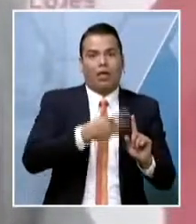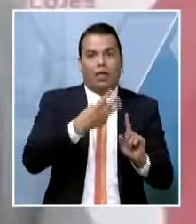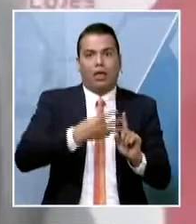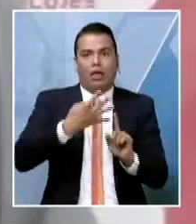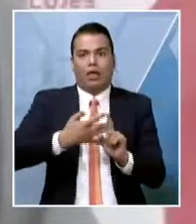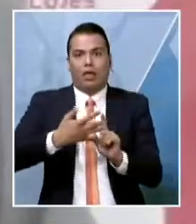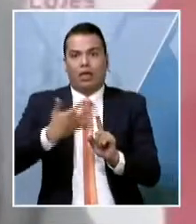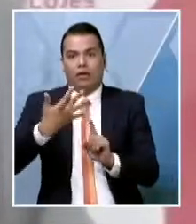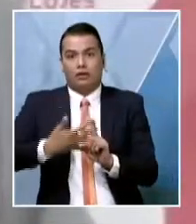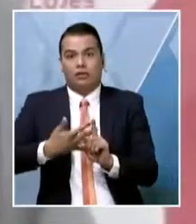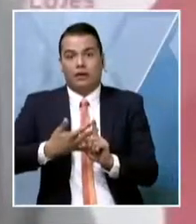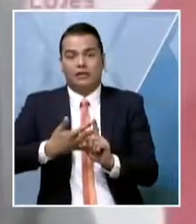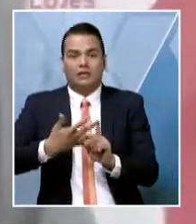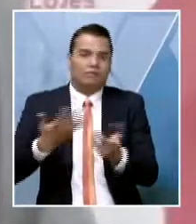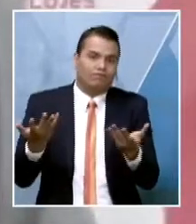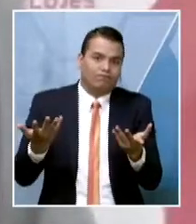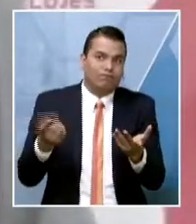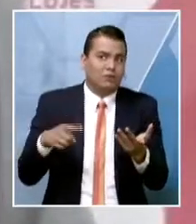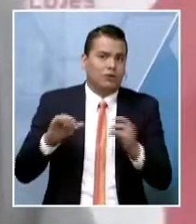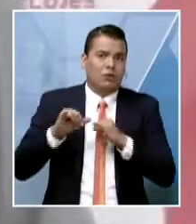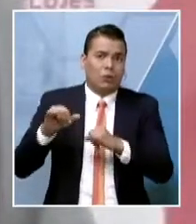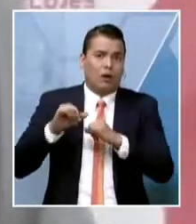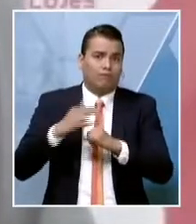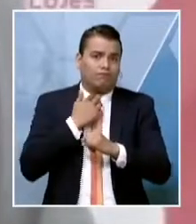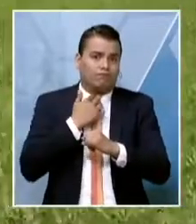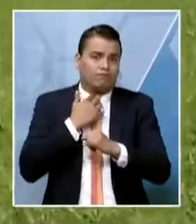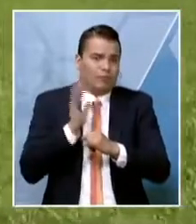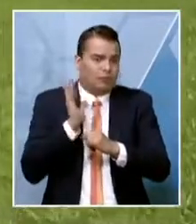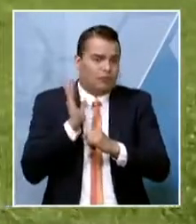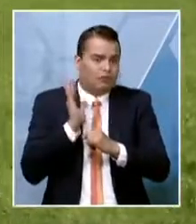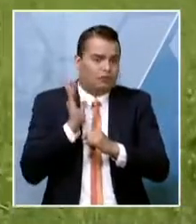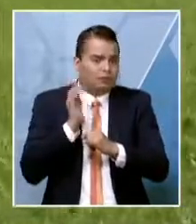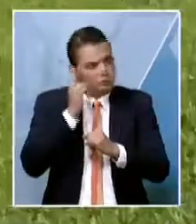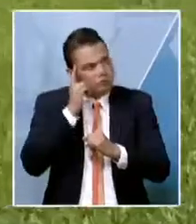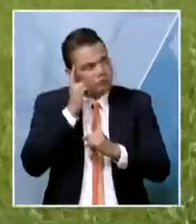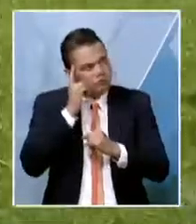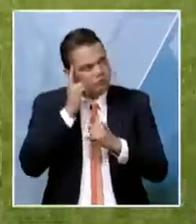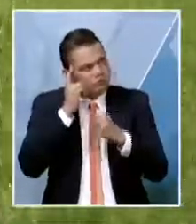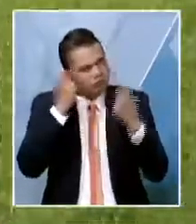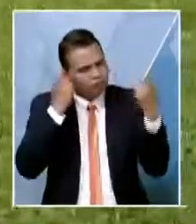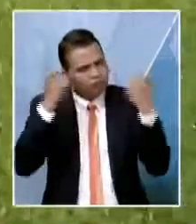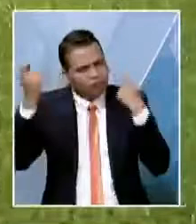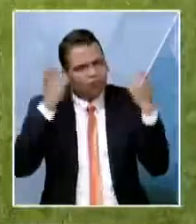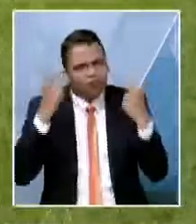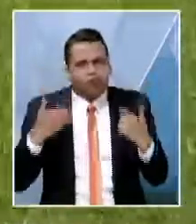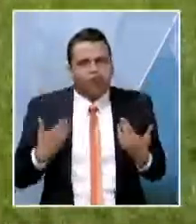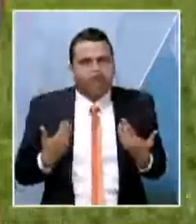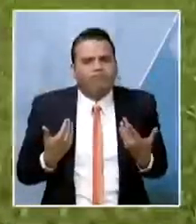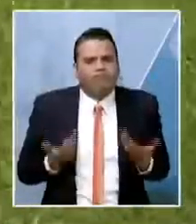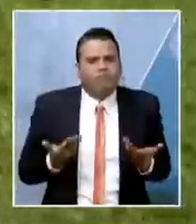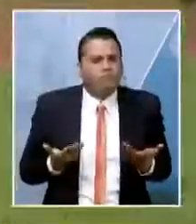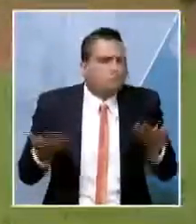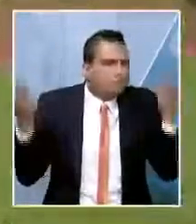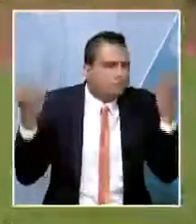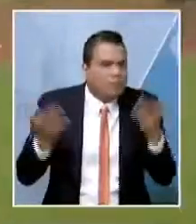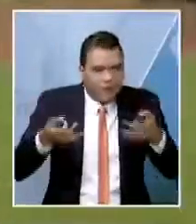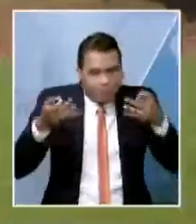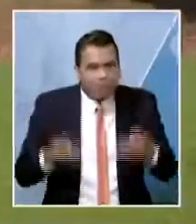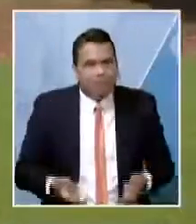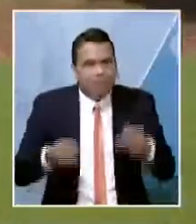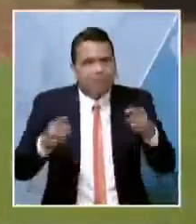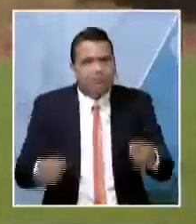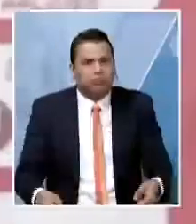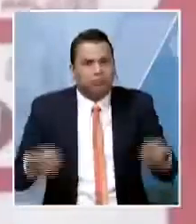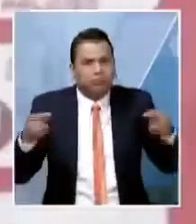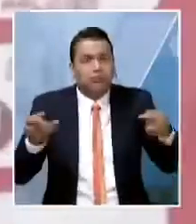condiciones que nosotros así que la verdad que nosotros tenemos que pensar de que de que va a ser un partido una final donde nos